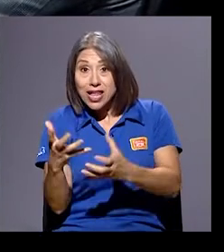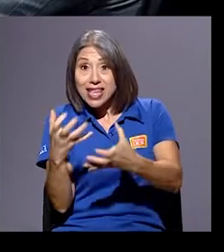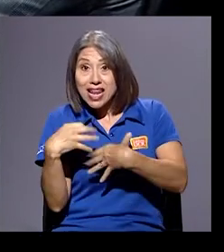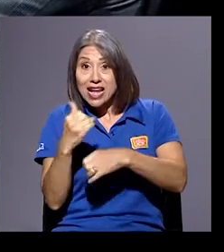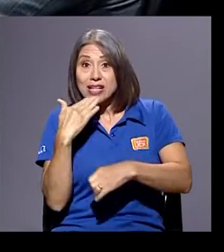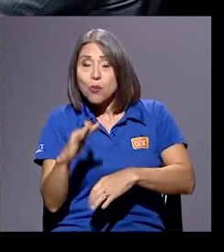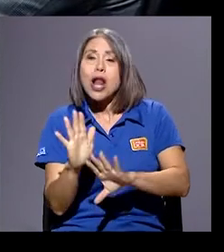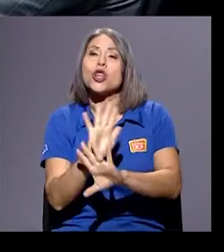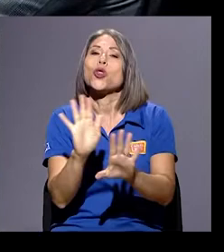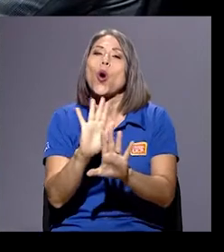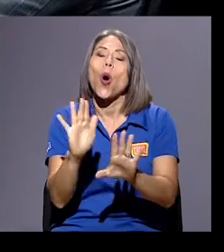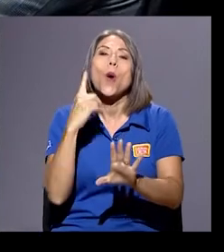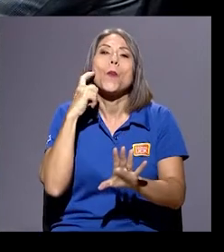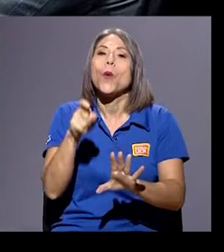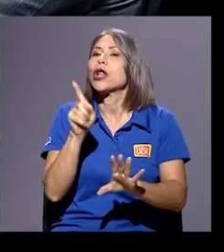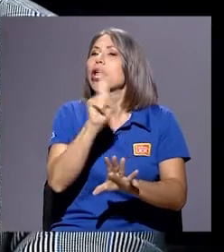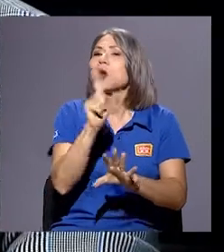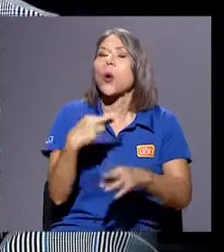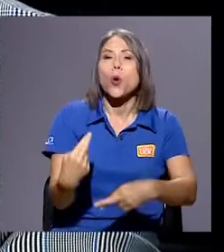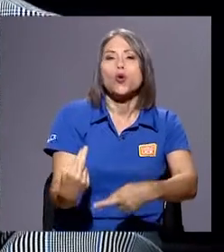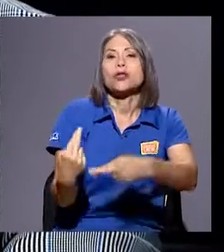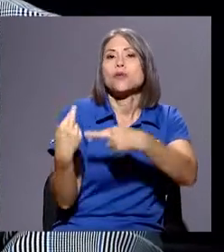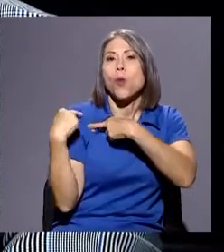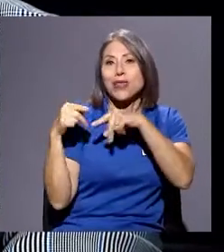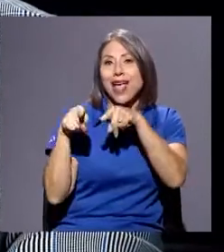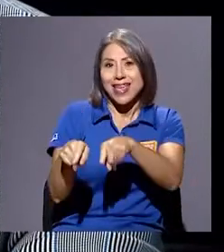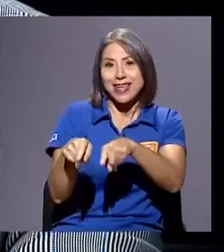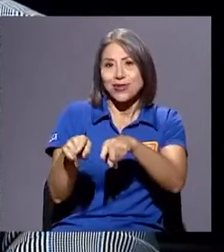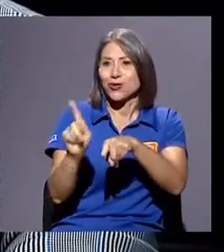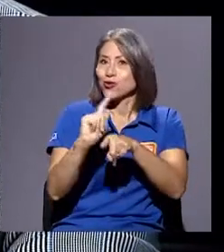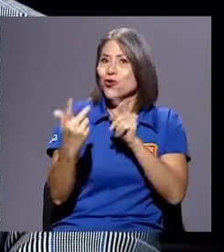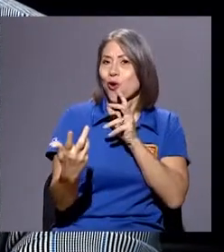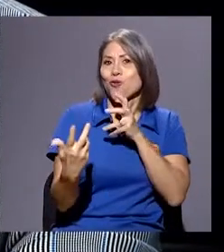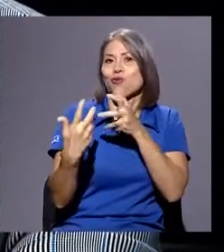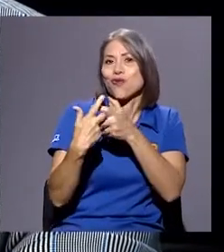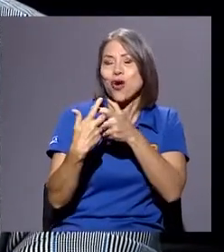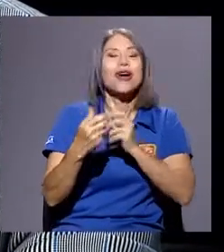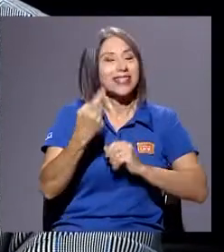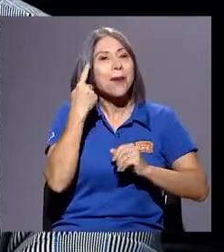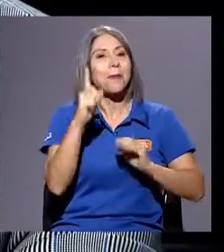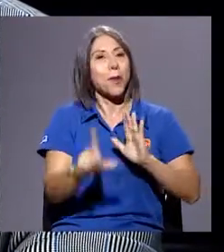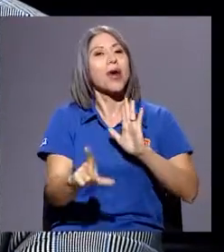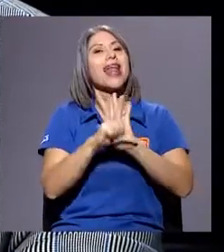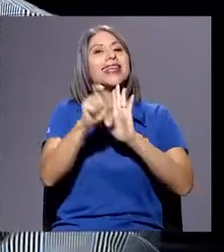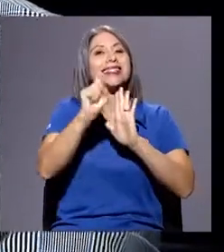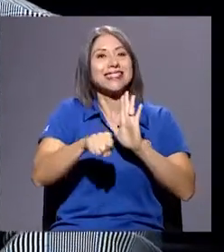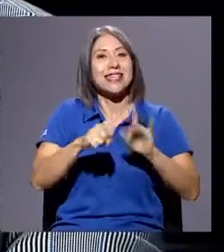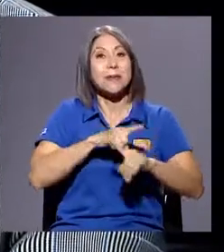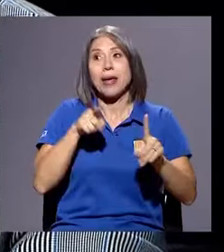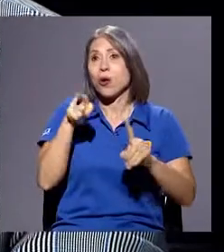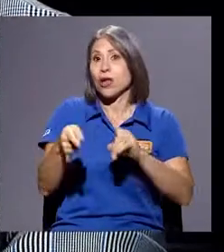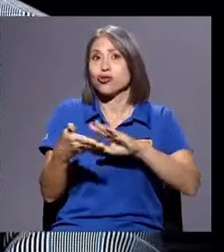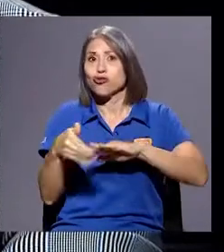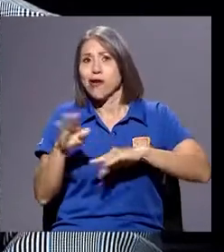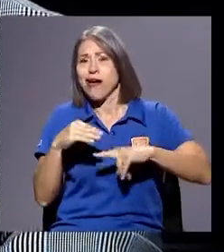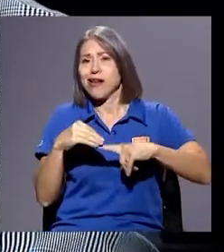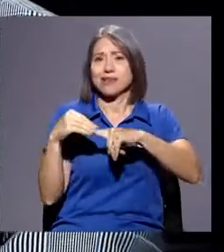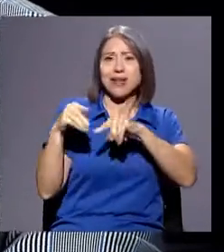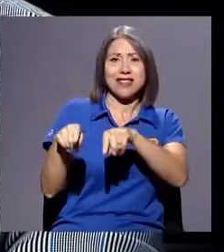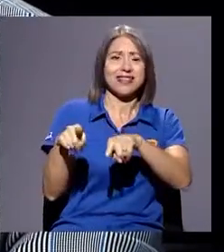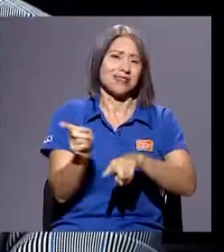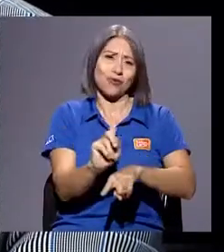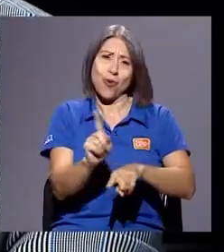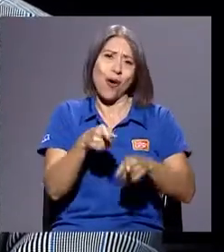les corresponde a ellos, o no, vamos a ver, les corresponde por ley, pero ciertamente no es su expertise, es la